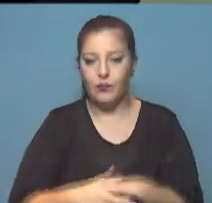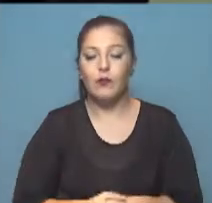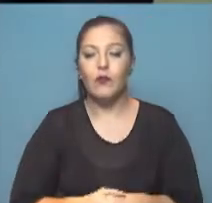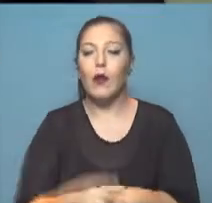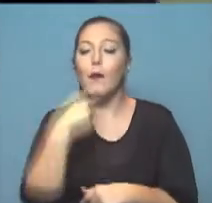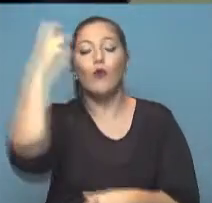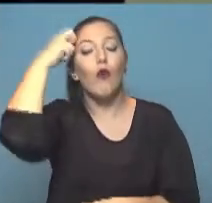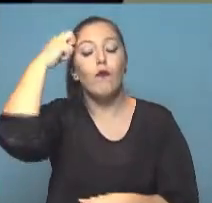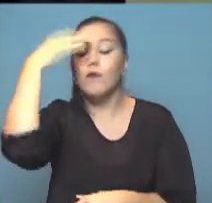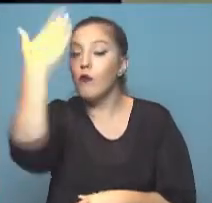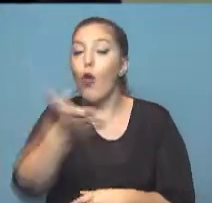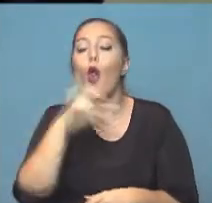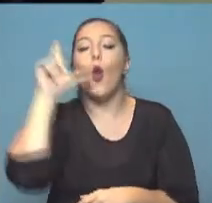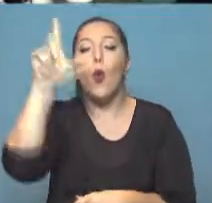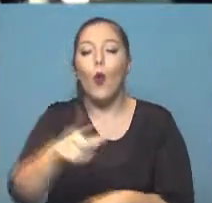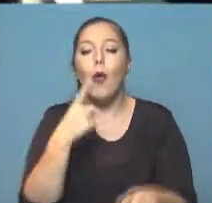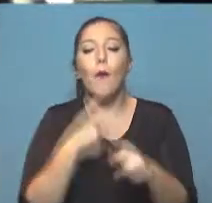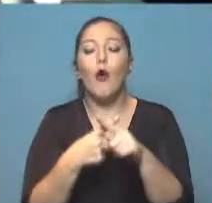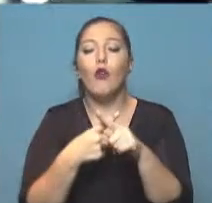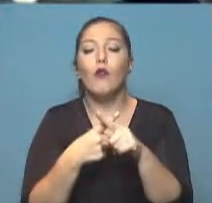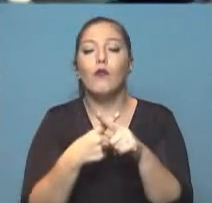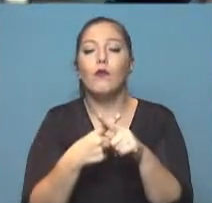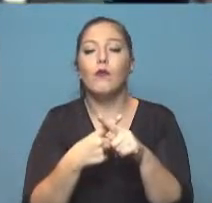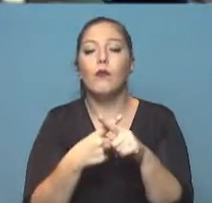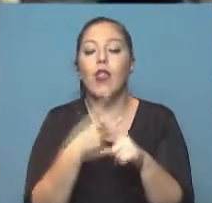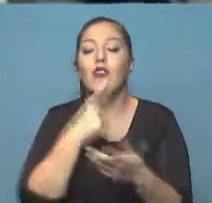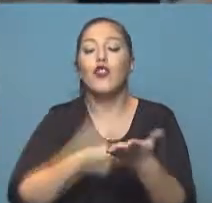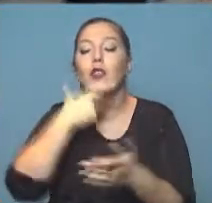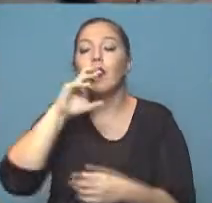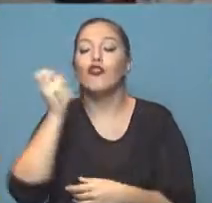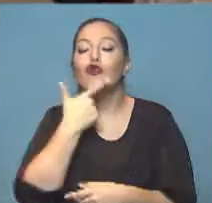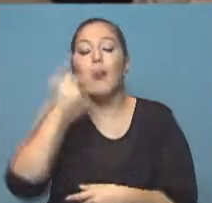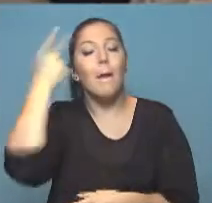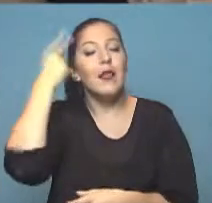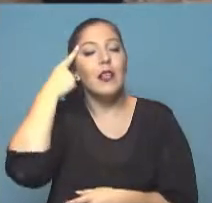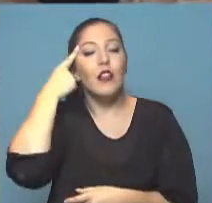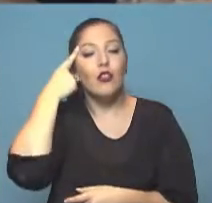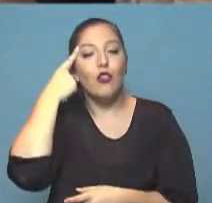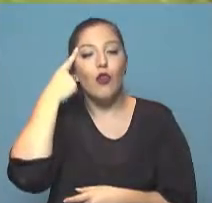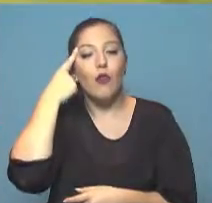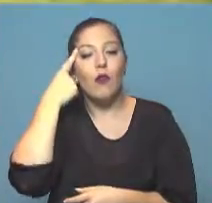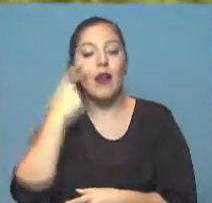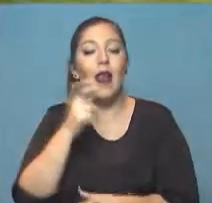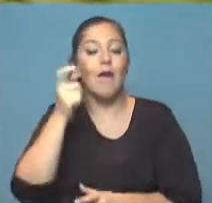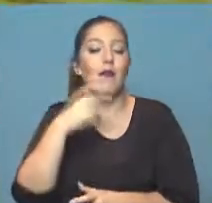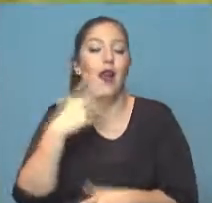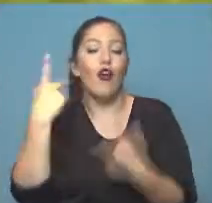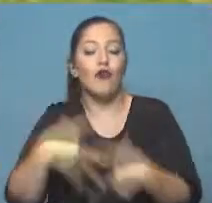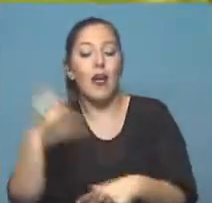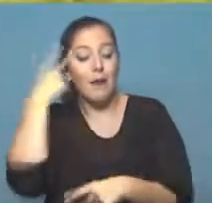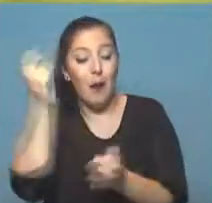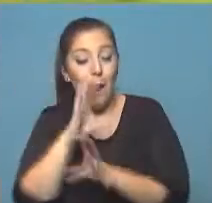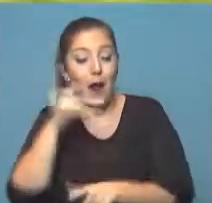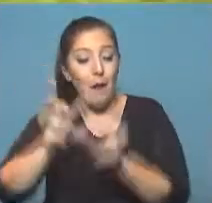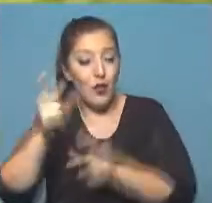del Senado el mismo lunes por la disposición de Santos a tener en cuenta las objeciones de los promotores del no. Uribe ya